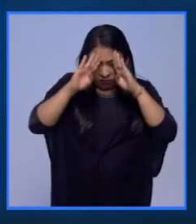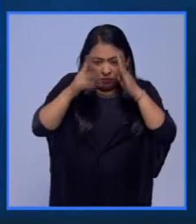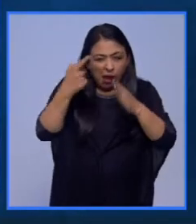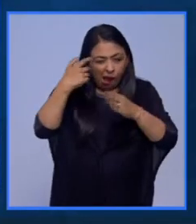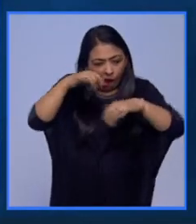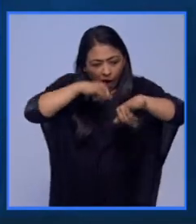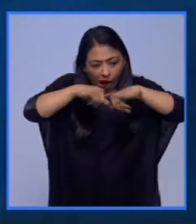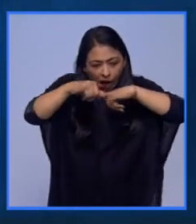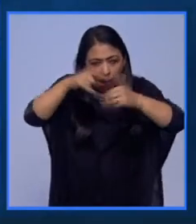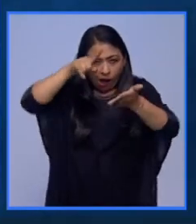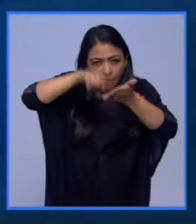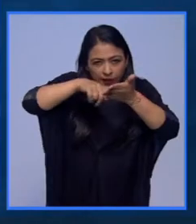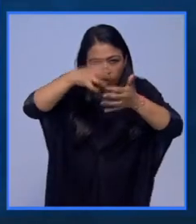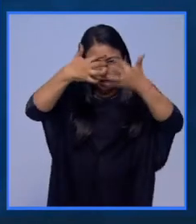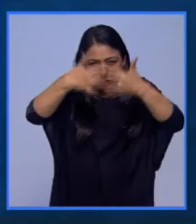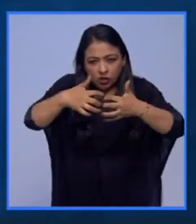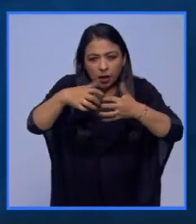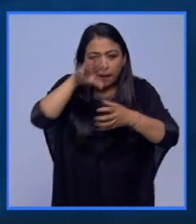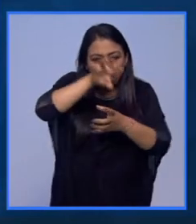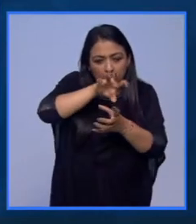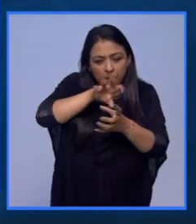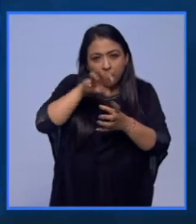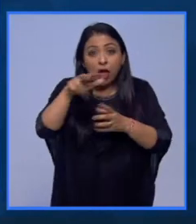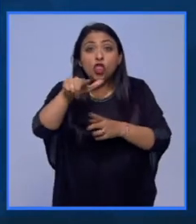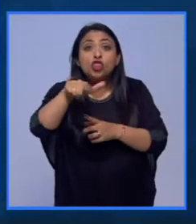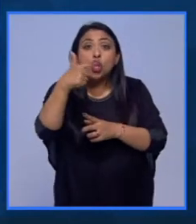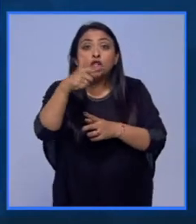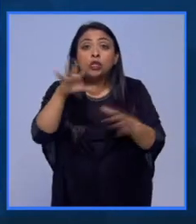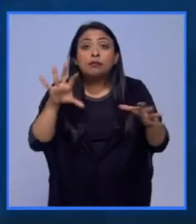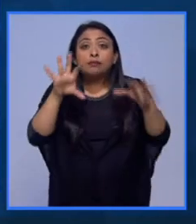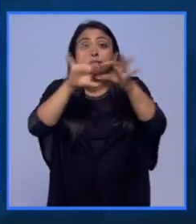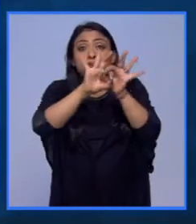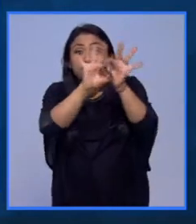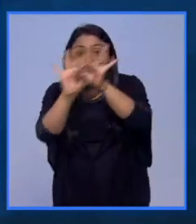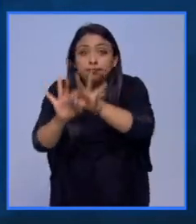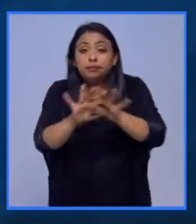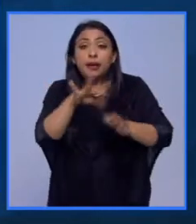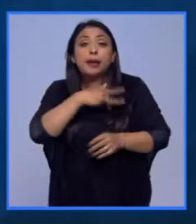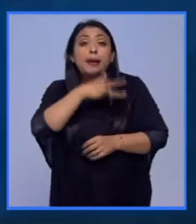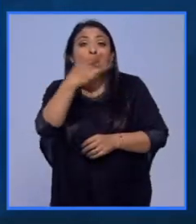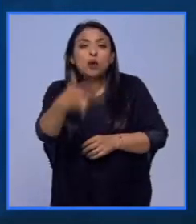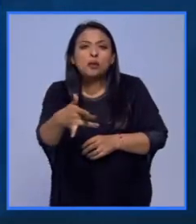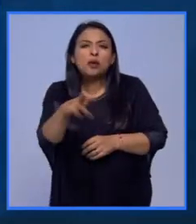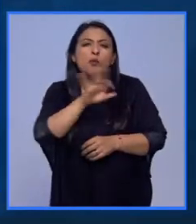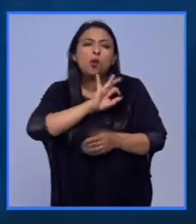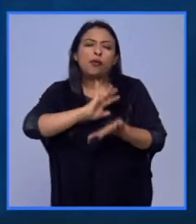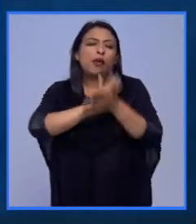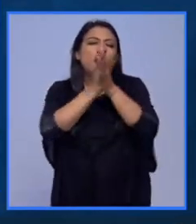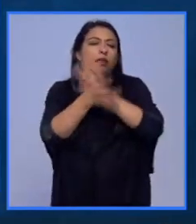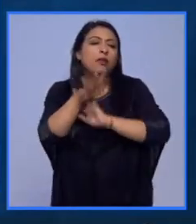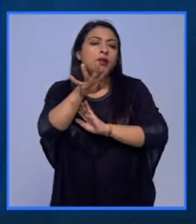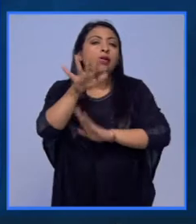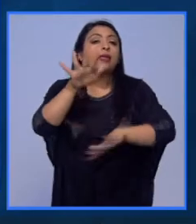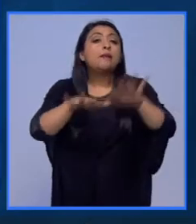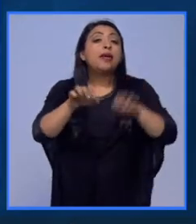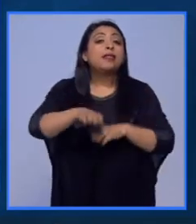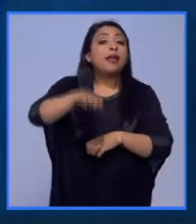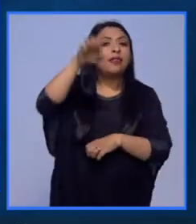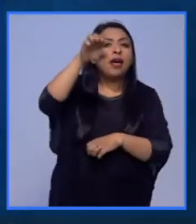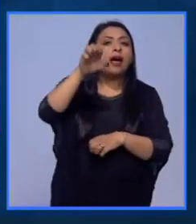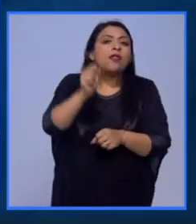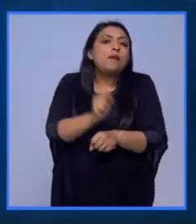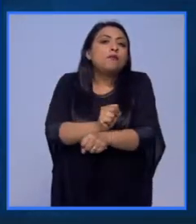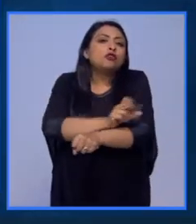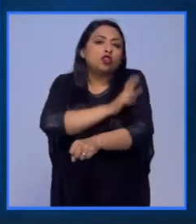el cerebro han encontrado 12 áreas involucradas en el enamoramiento, que pueden llegar a ser 19, todo depende de la edad y la